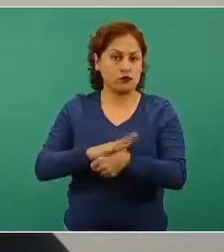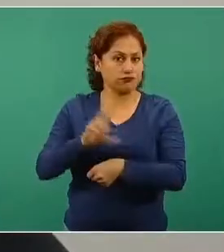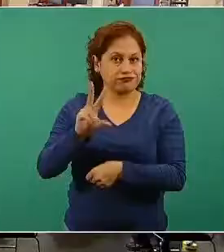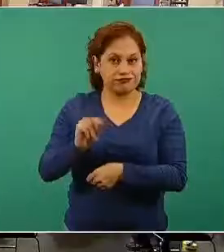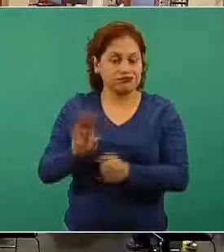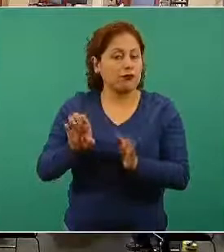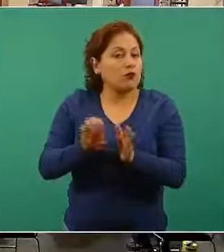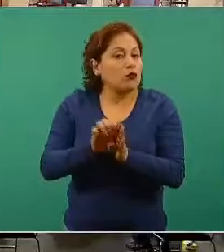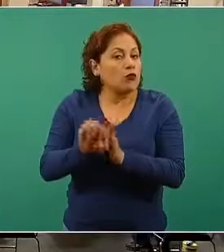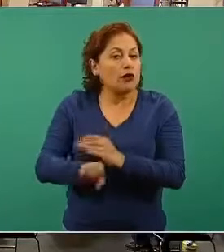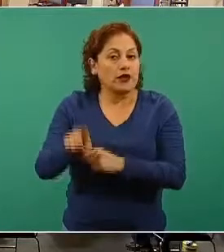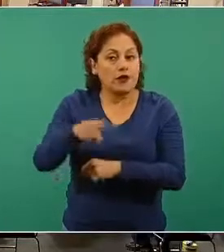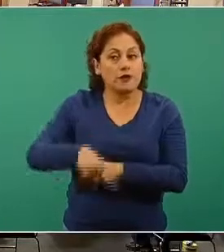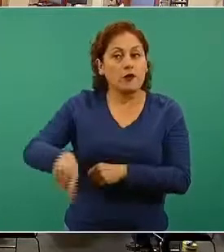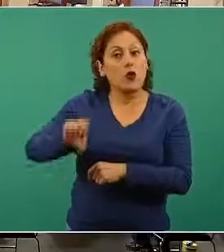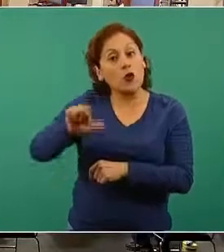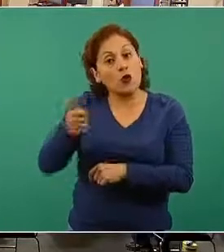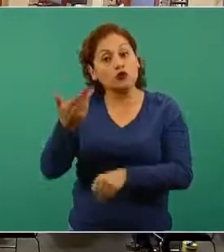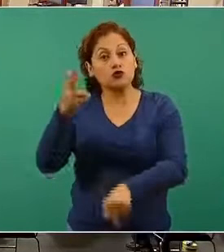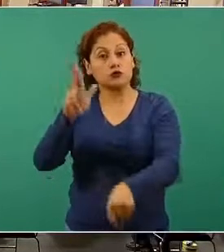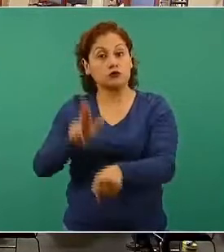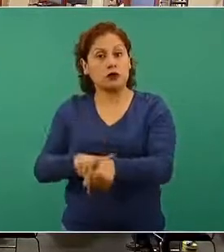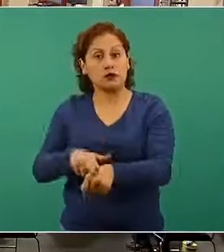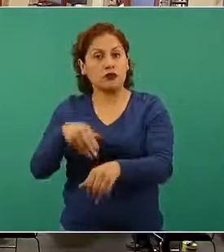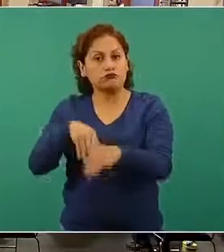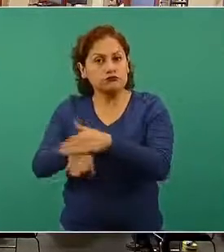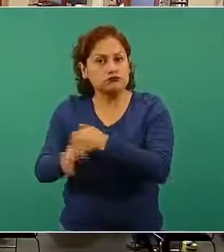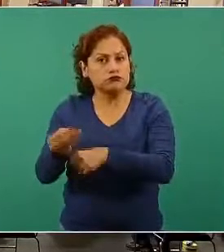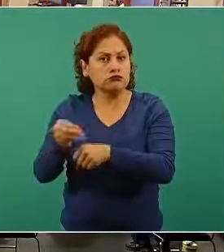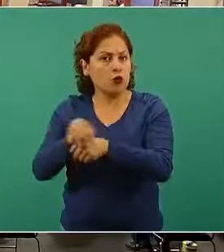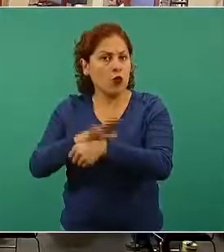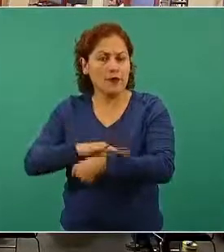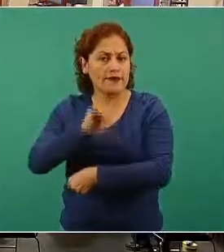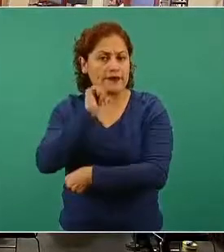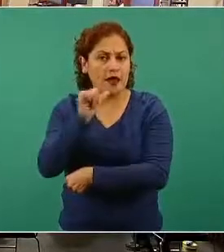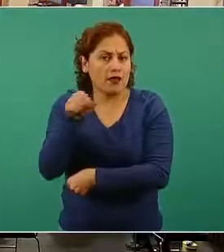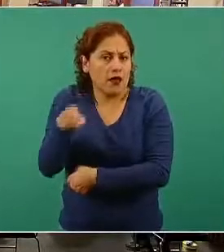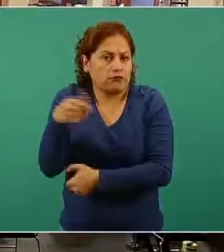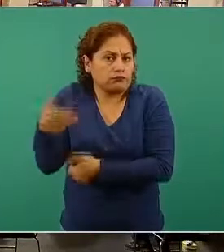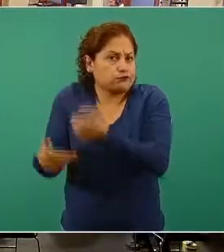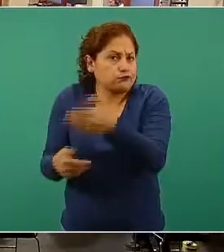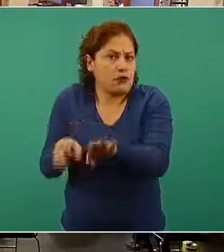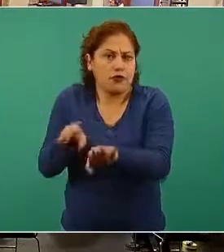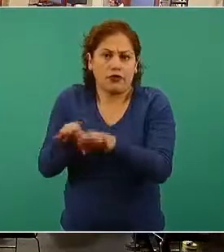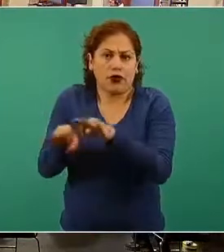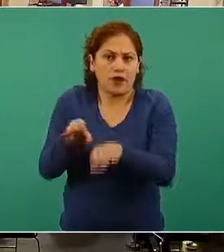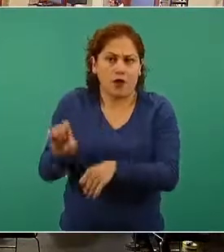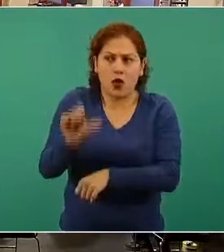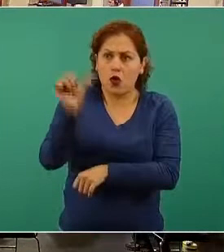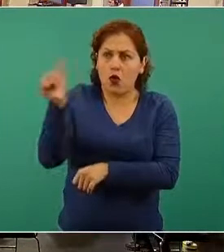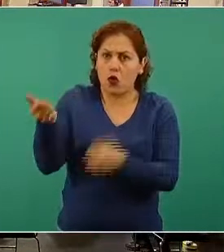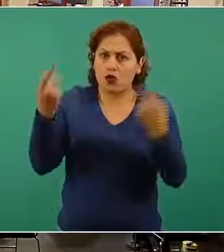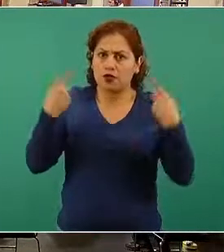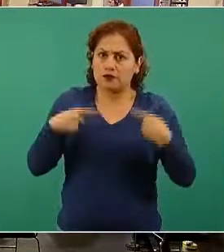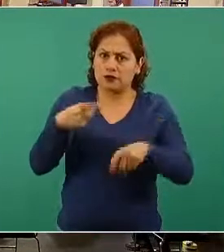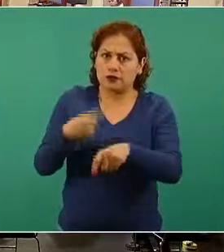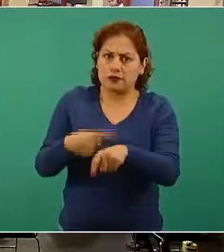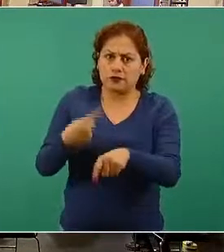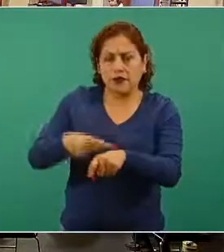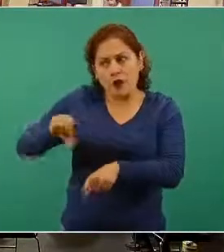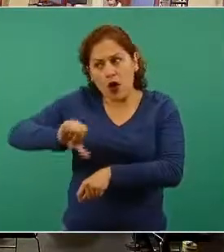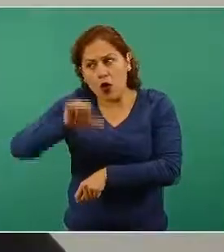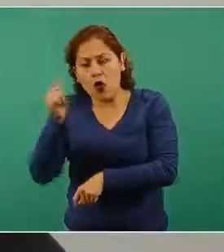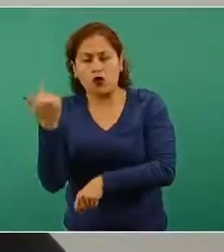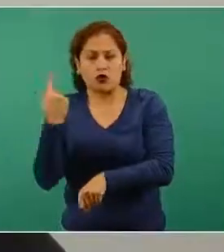las unidades no COVID y estas continúan con su atención, obviamente, para otro tipo de enfermedades. Y